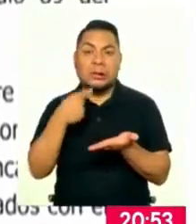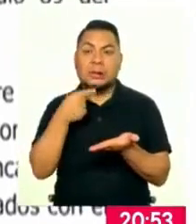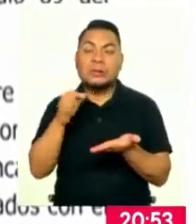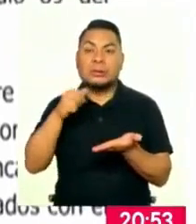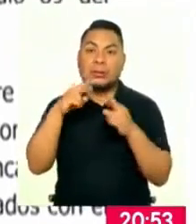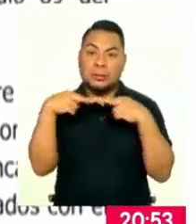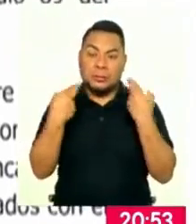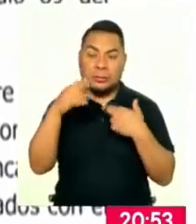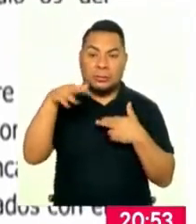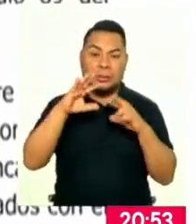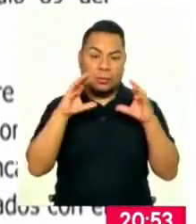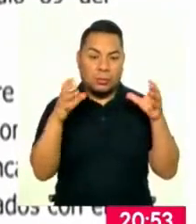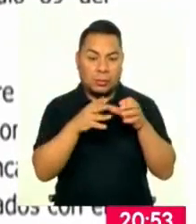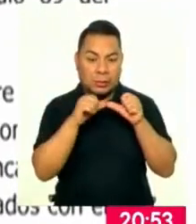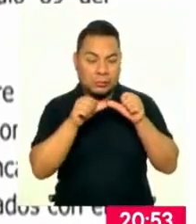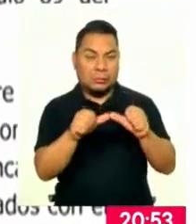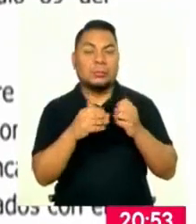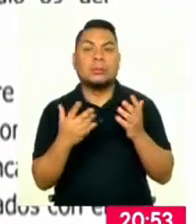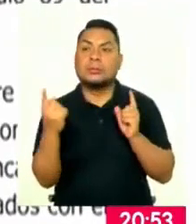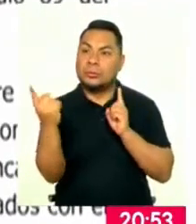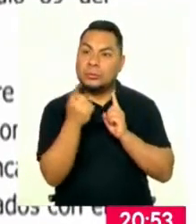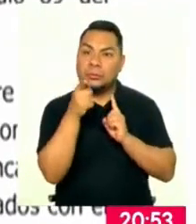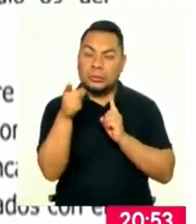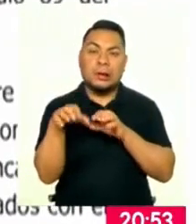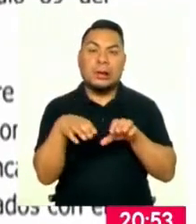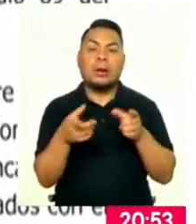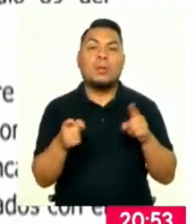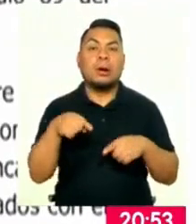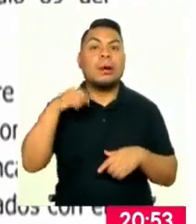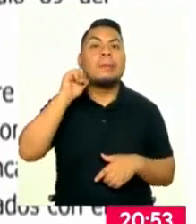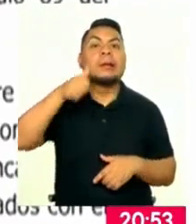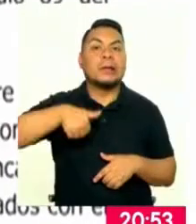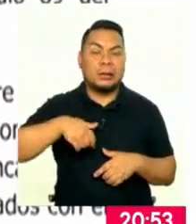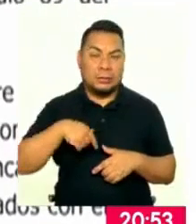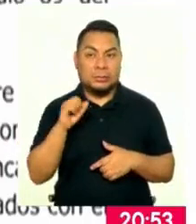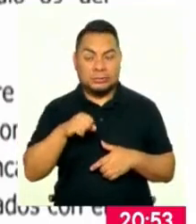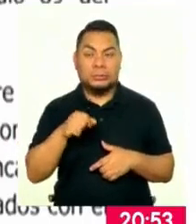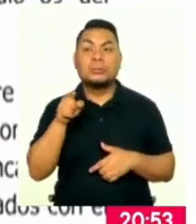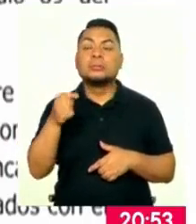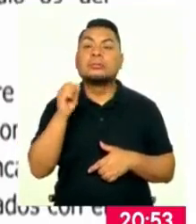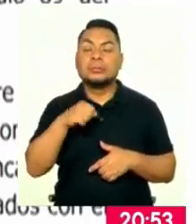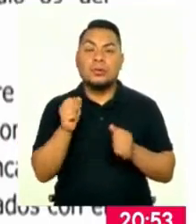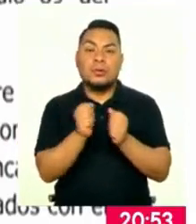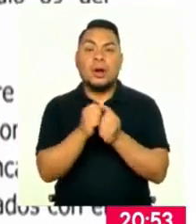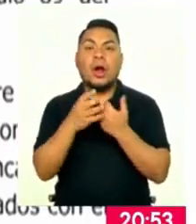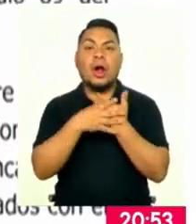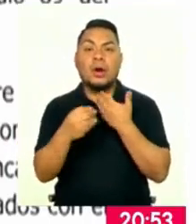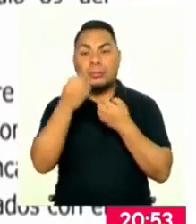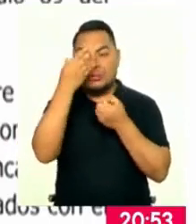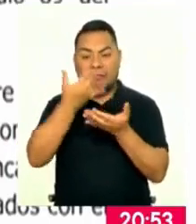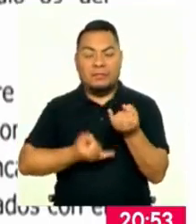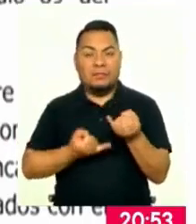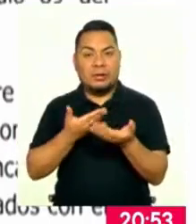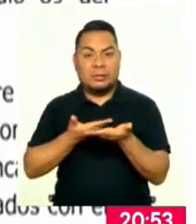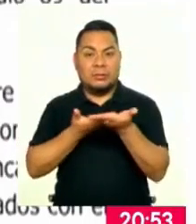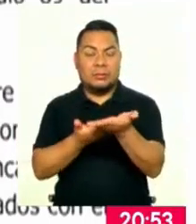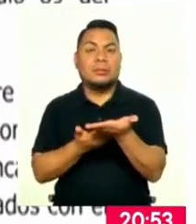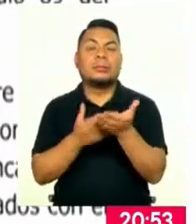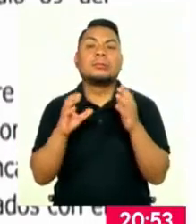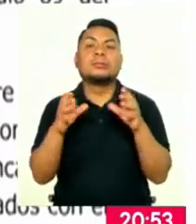le cita la sesión de la Comisión Permanente, que se iba a realizar el día de mañana, se remitió adjunto copia del informe final de la Subcomisión